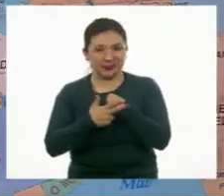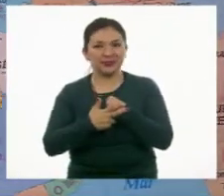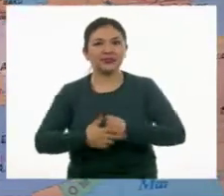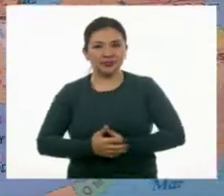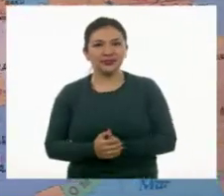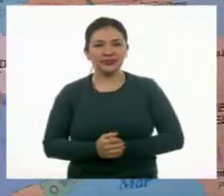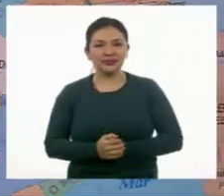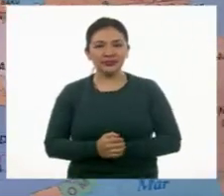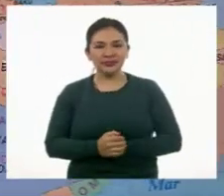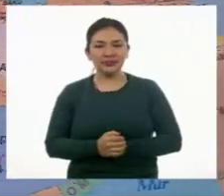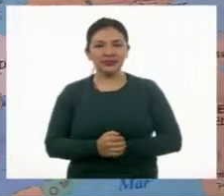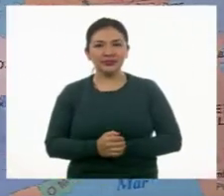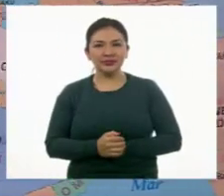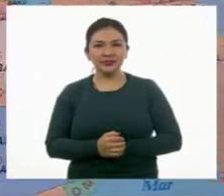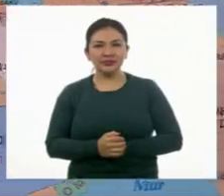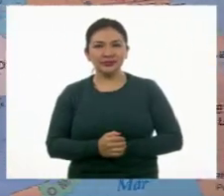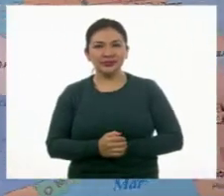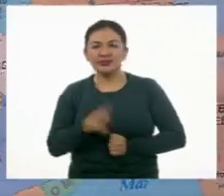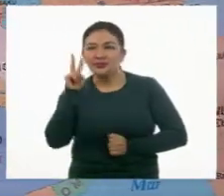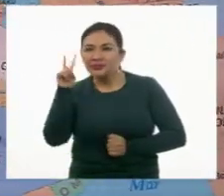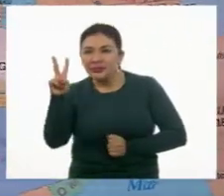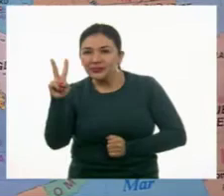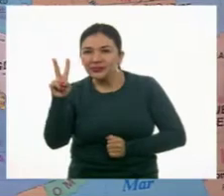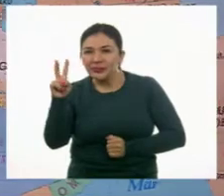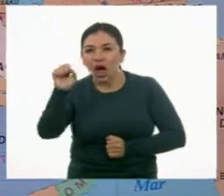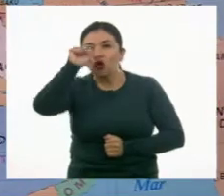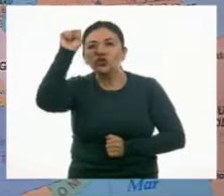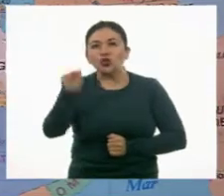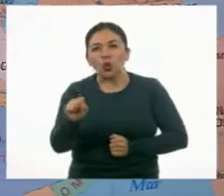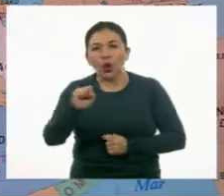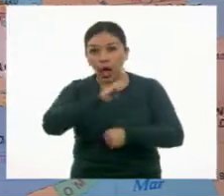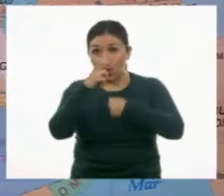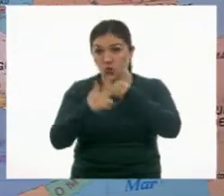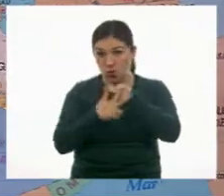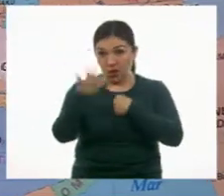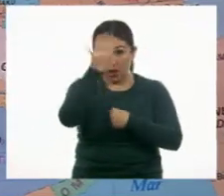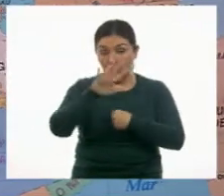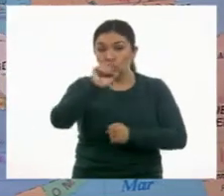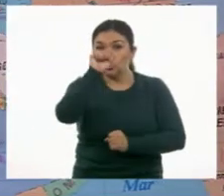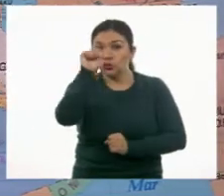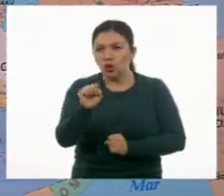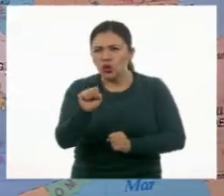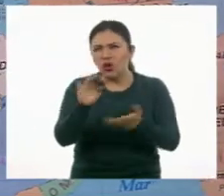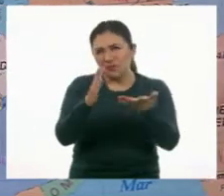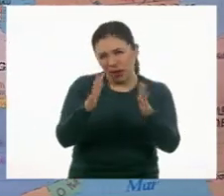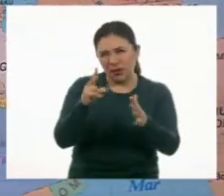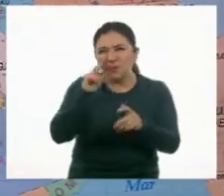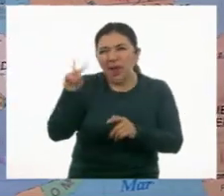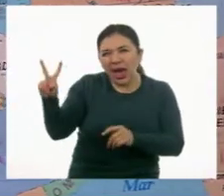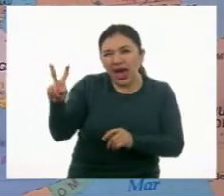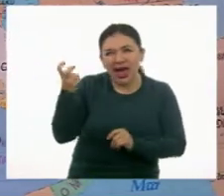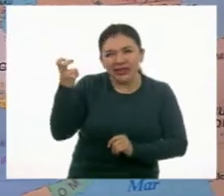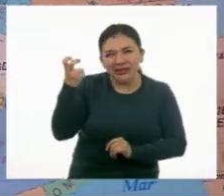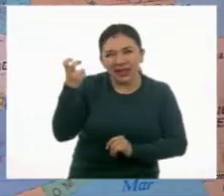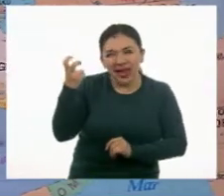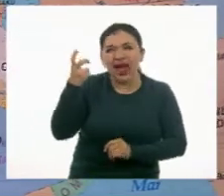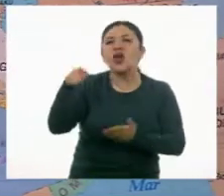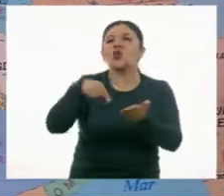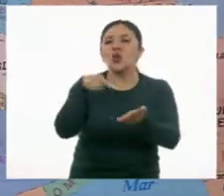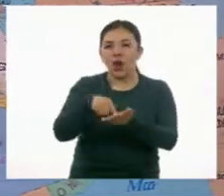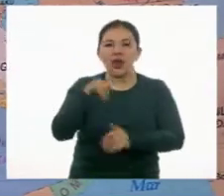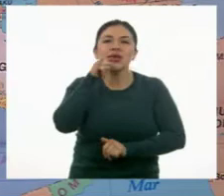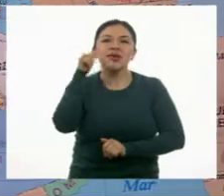Muy bien, ahí lo tenemos. Y está al sur del continente europeo. Bueno, no al sur, pero aquí. Aquí, ahí